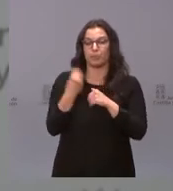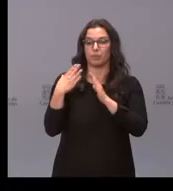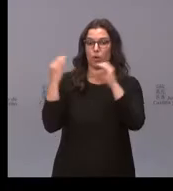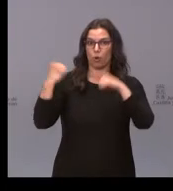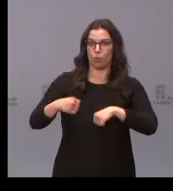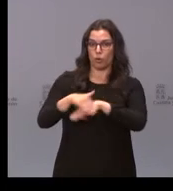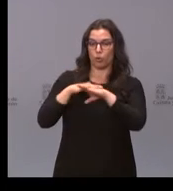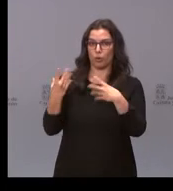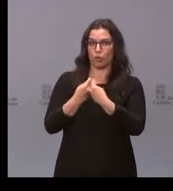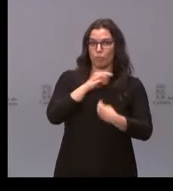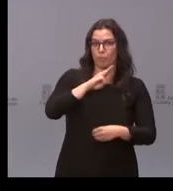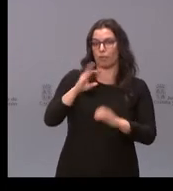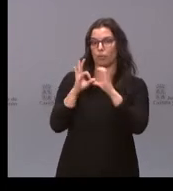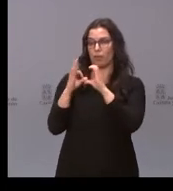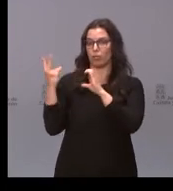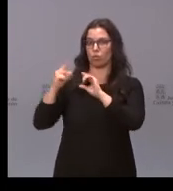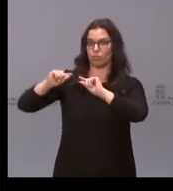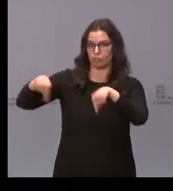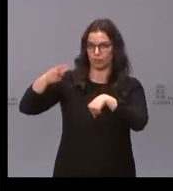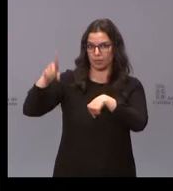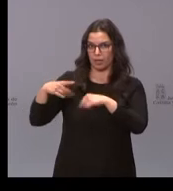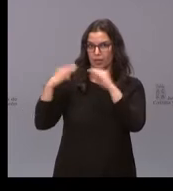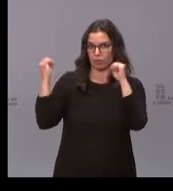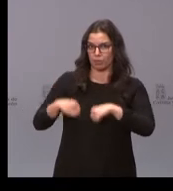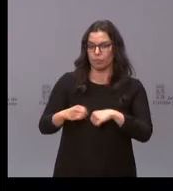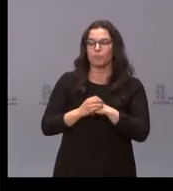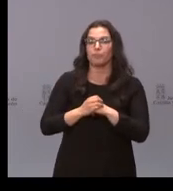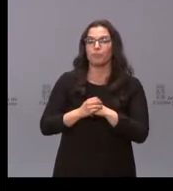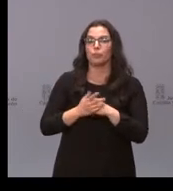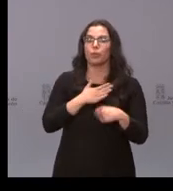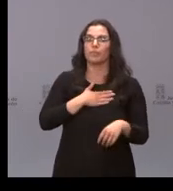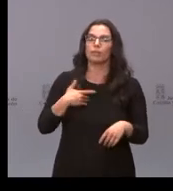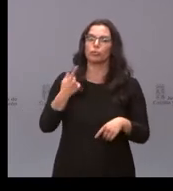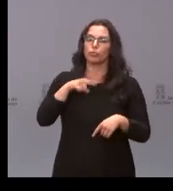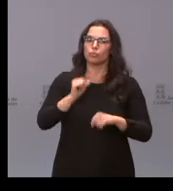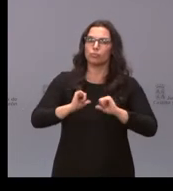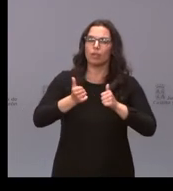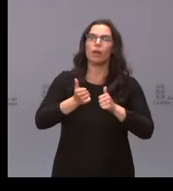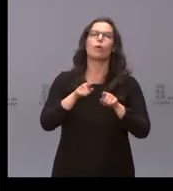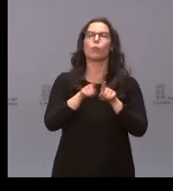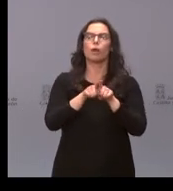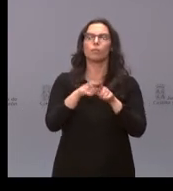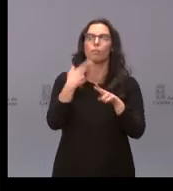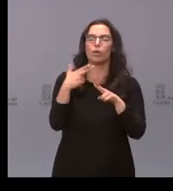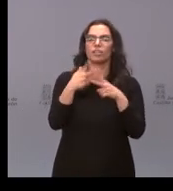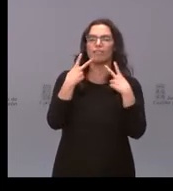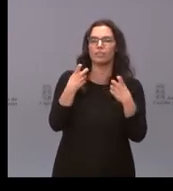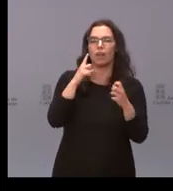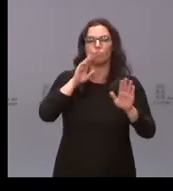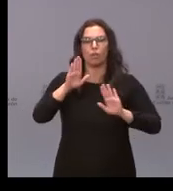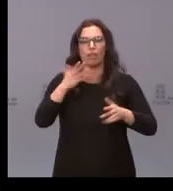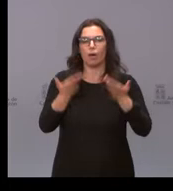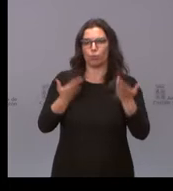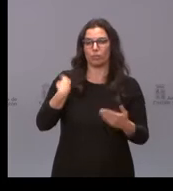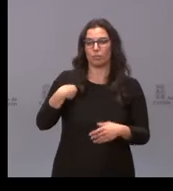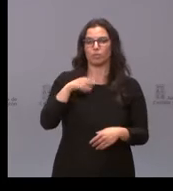suscrito entre el partido popular y ciudadanos y se pretende con ello avanzar hacia una política fiscal moderada y justa como ya ha anunciado el presidente